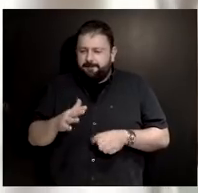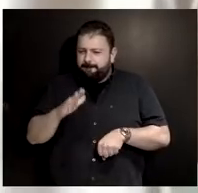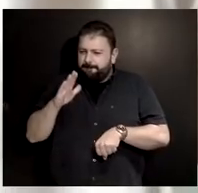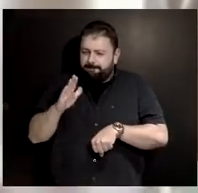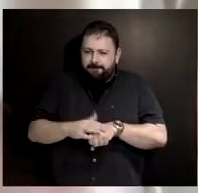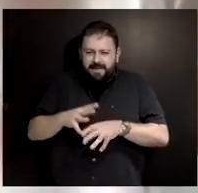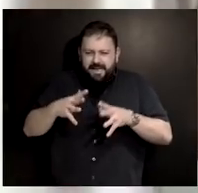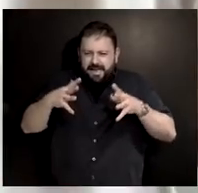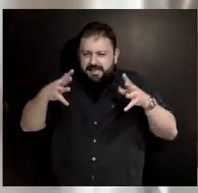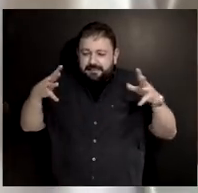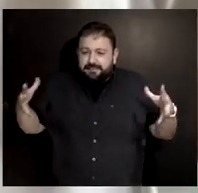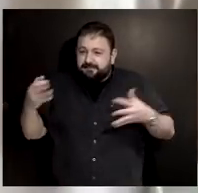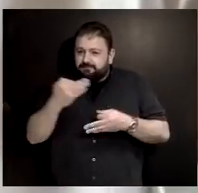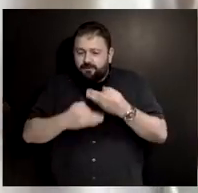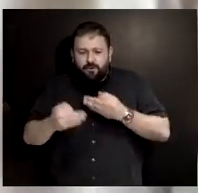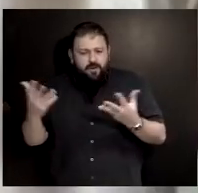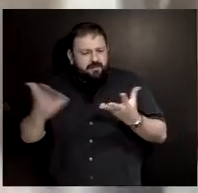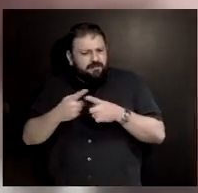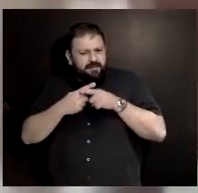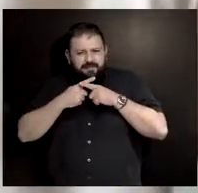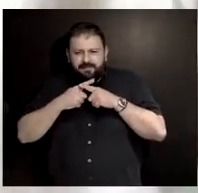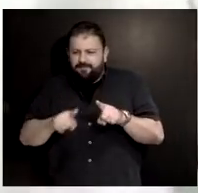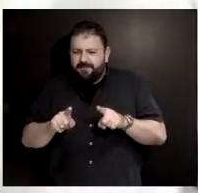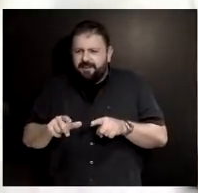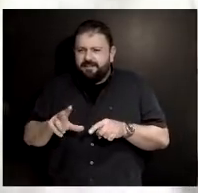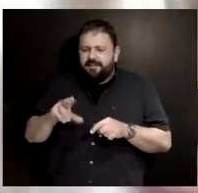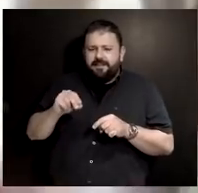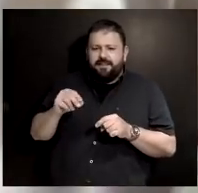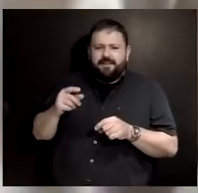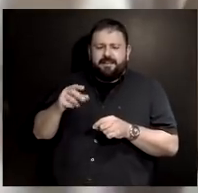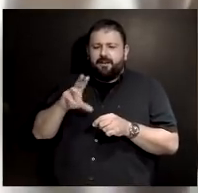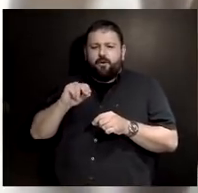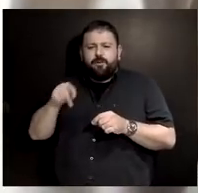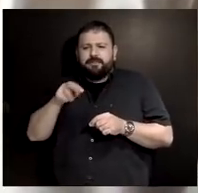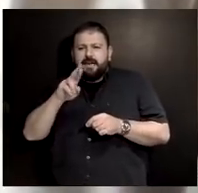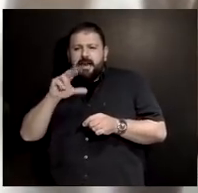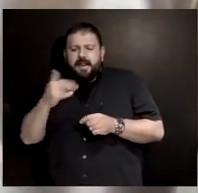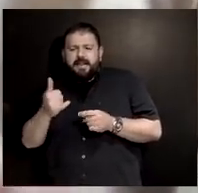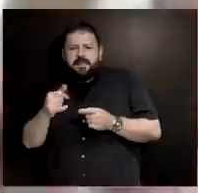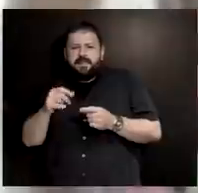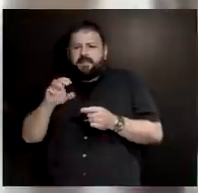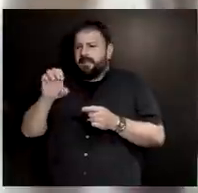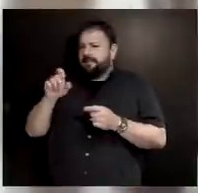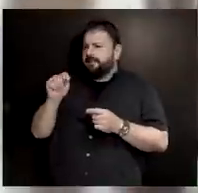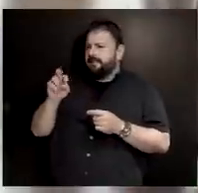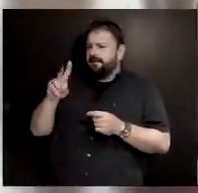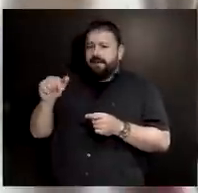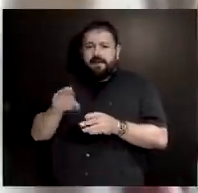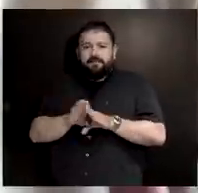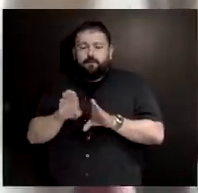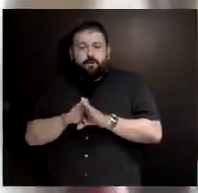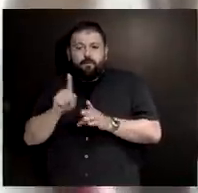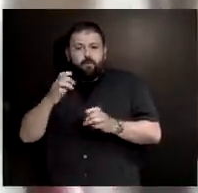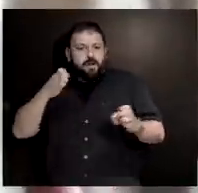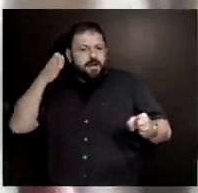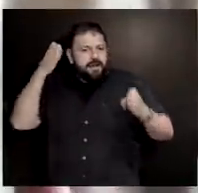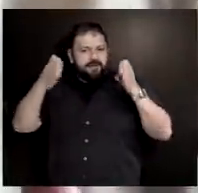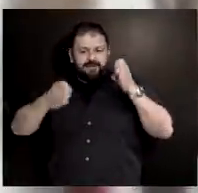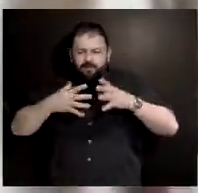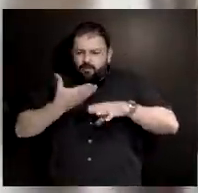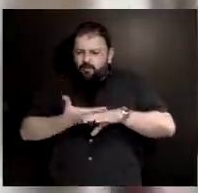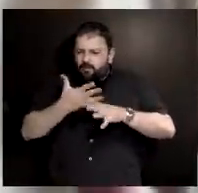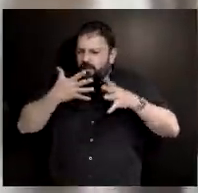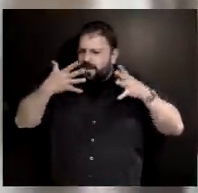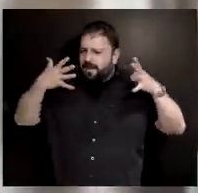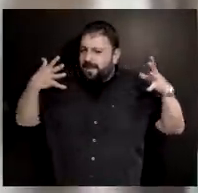rally, o va a ser algo totalmente diferente, ni va a ser rally ni extravaganas, va a ser pues el evento de aniversario de Omnilife de los 30 años,